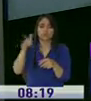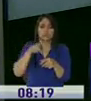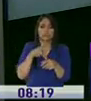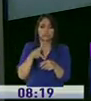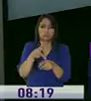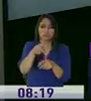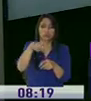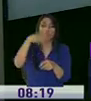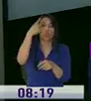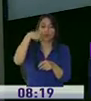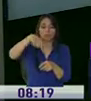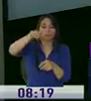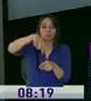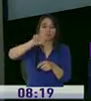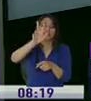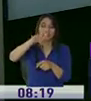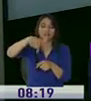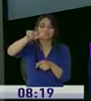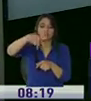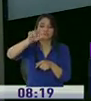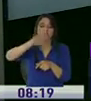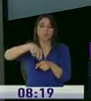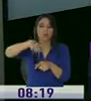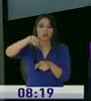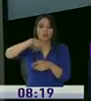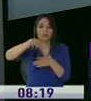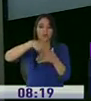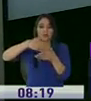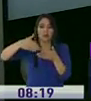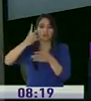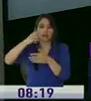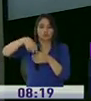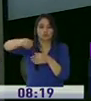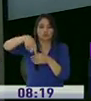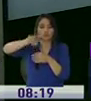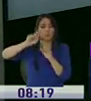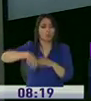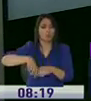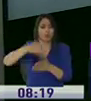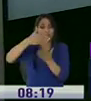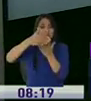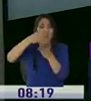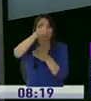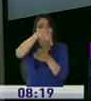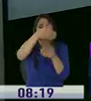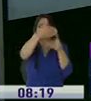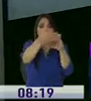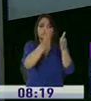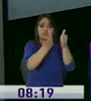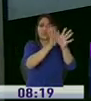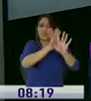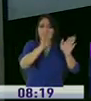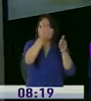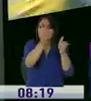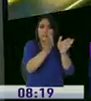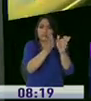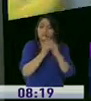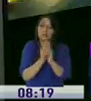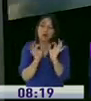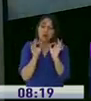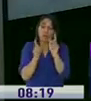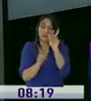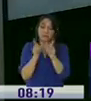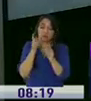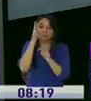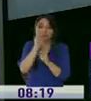estar habilitados en diferentes horarios 2 carriles para que usted pueda dirigirse hacia el sur de la ciudad, y de igual forma todas las personas que vienen desde